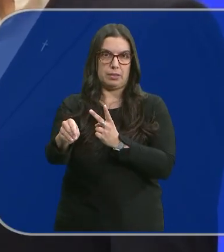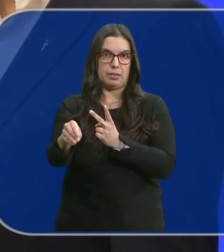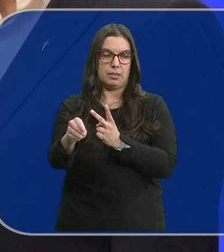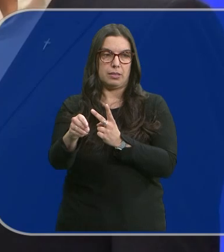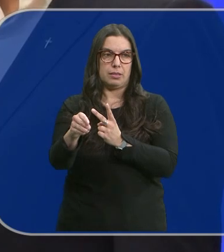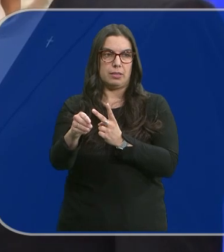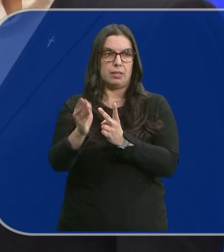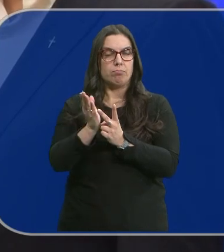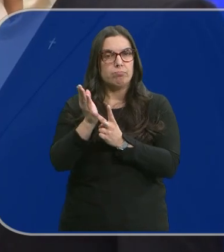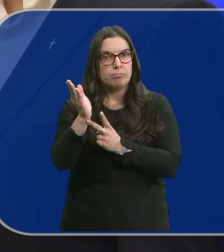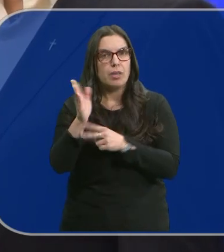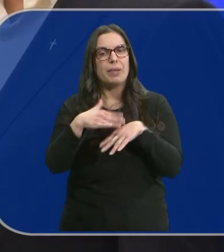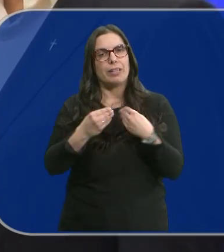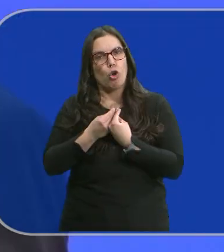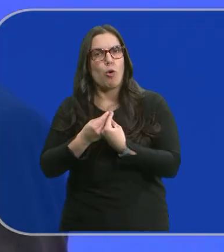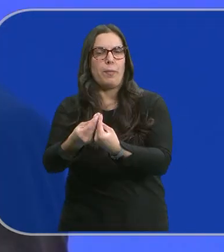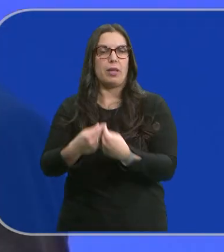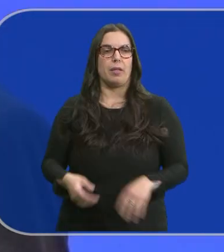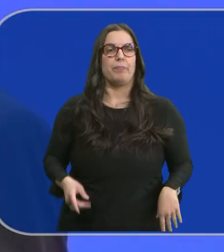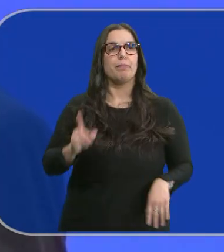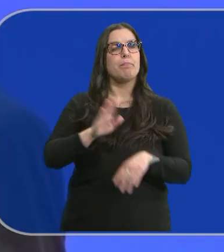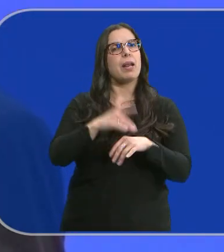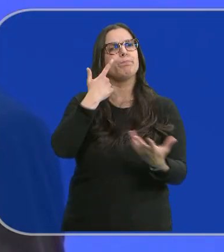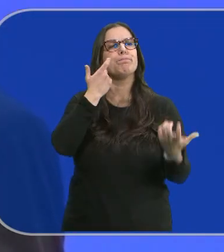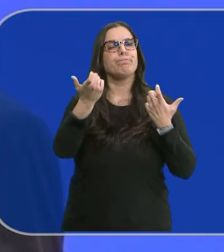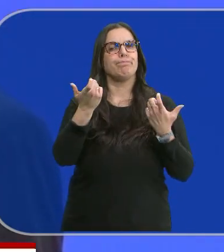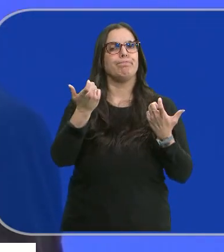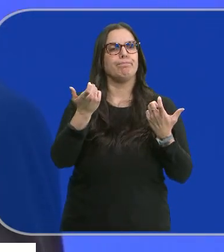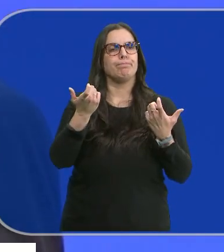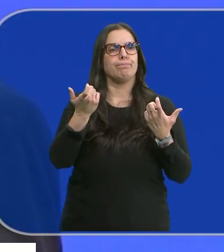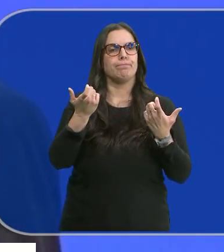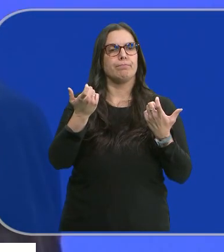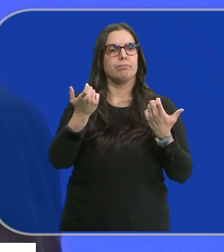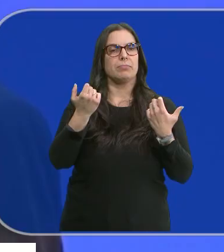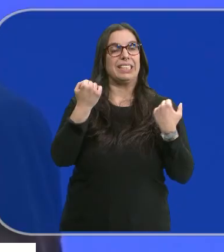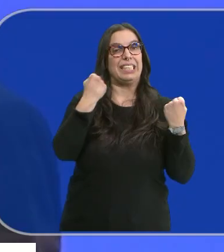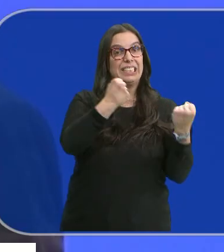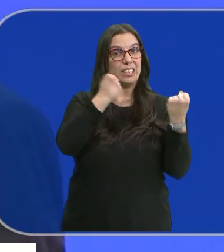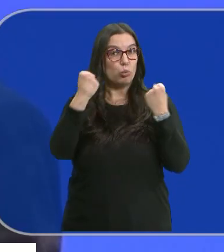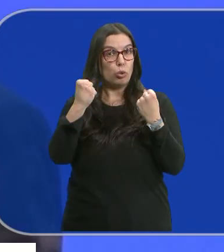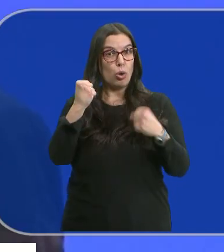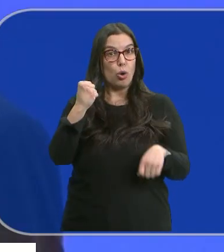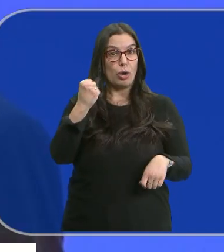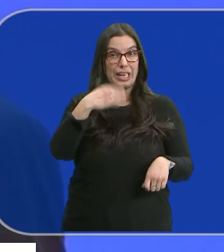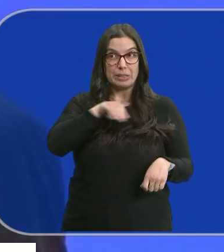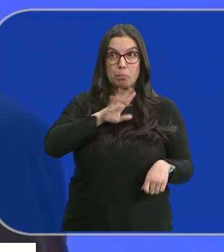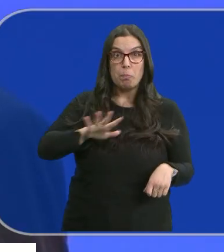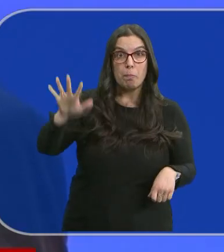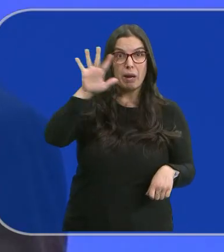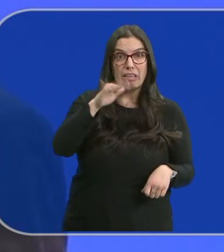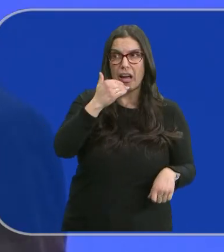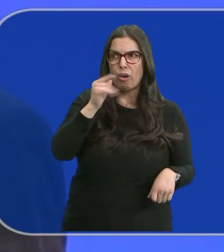Una vía además acompañada. Y poner de manifiesto que qué institución en nuestro